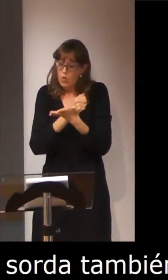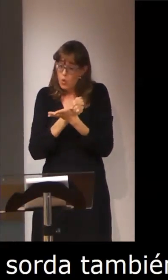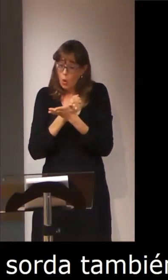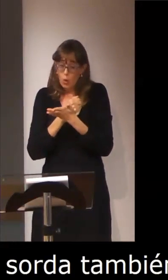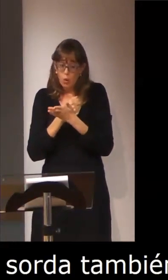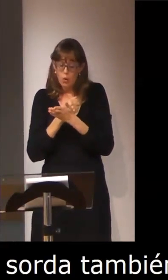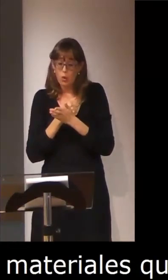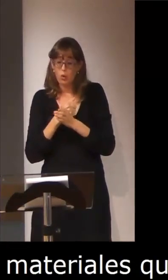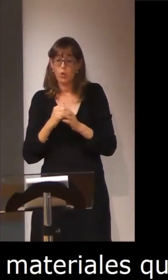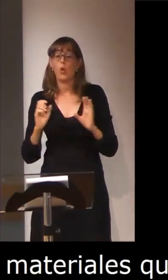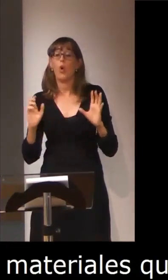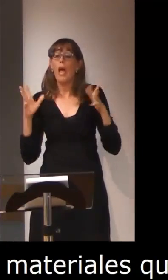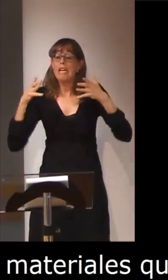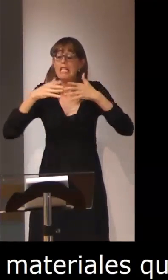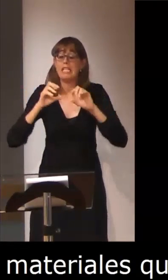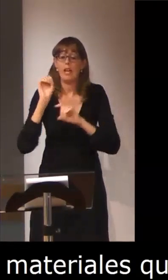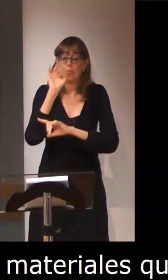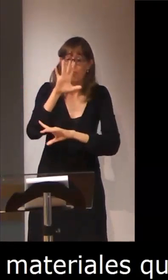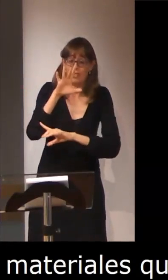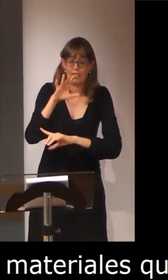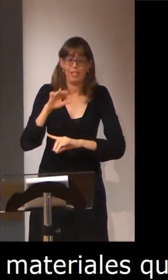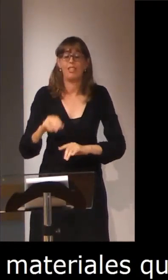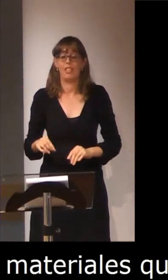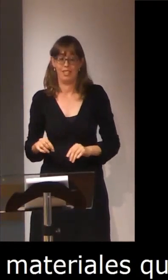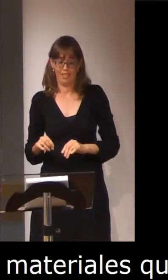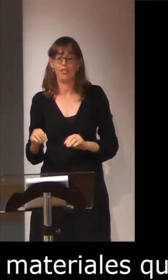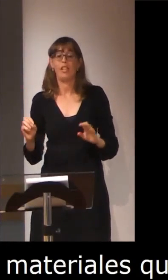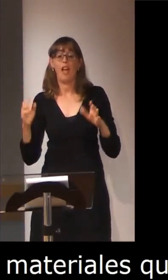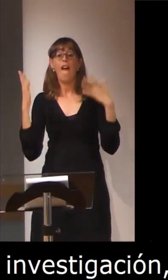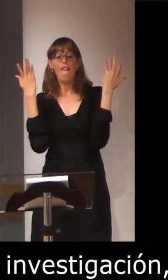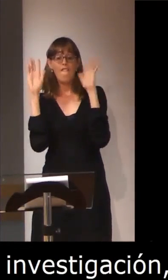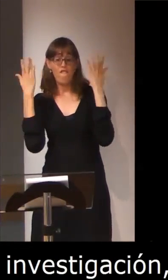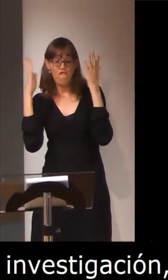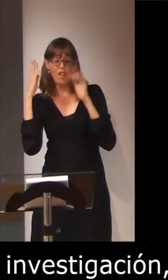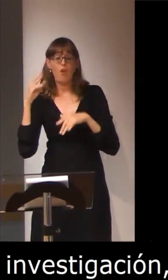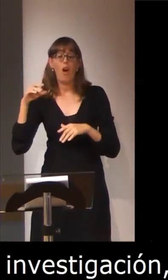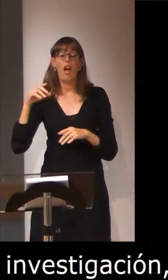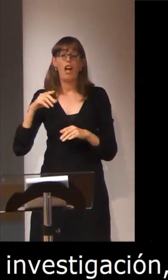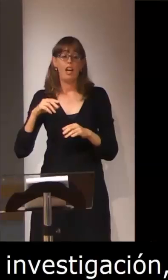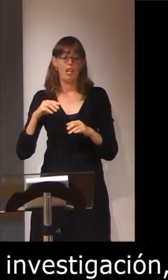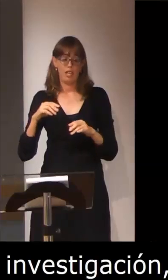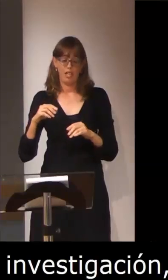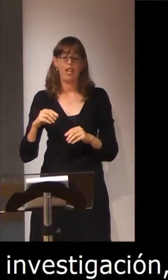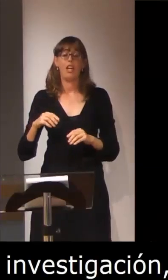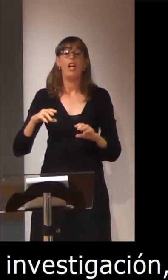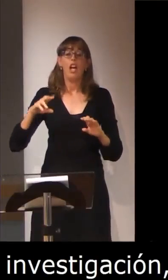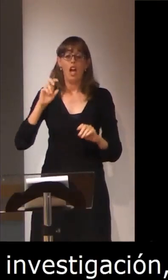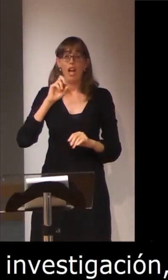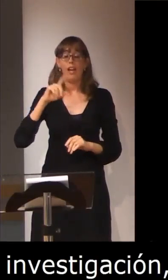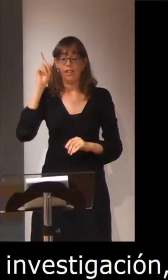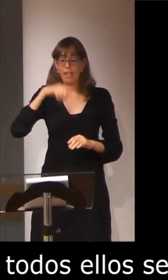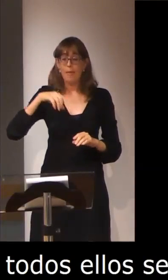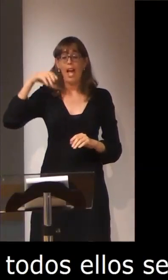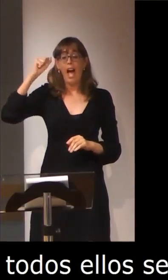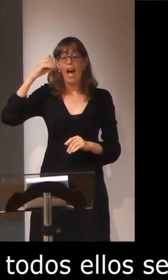y para hacer los estudios, todos ellos se cuelgan en el aula virtual, también en las redes sociales, en